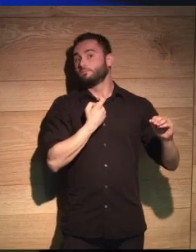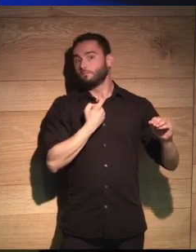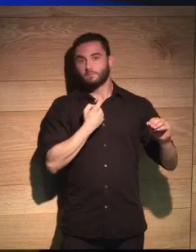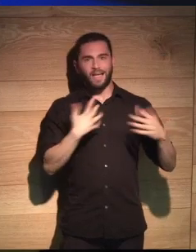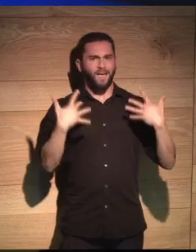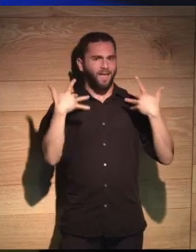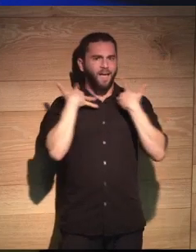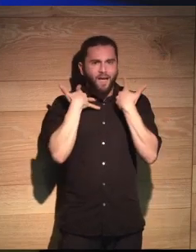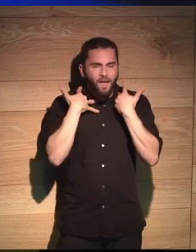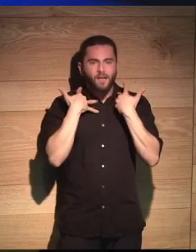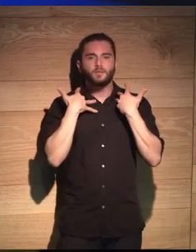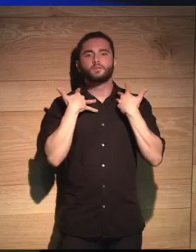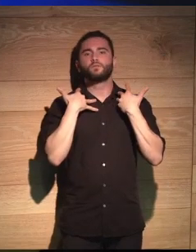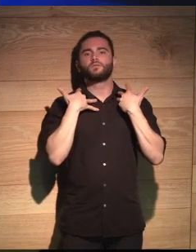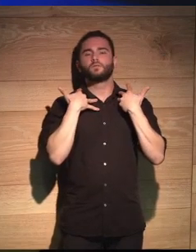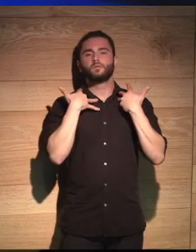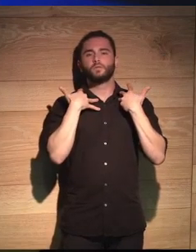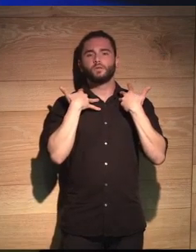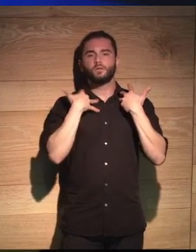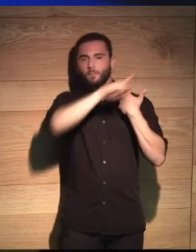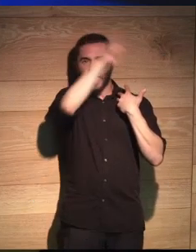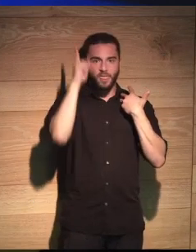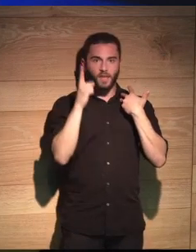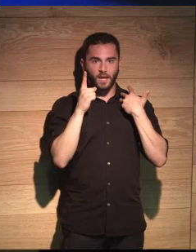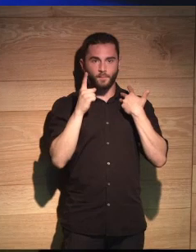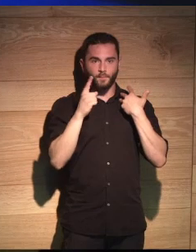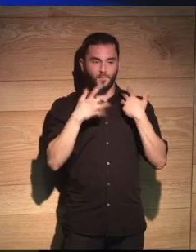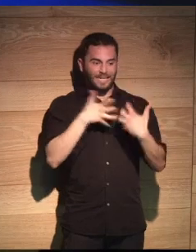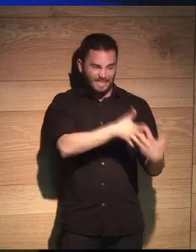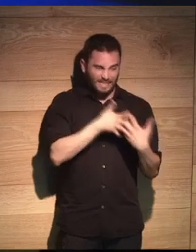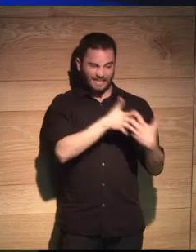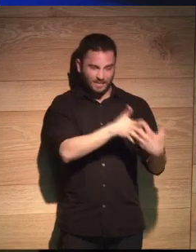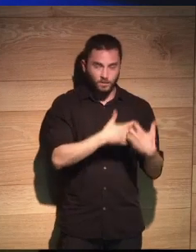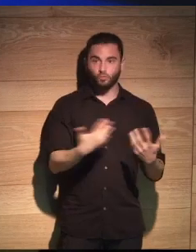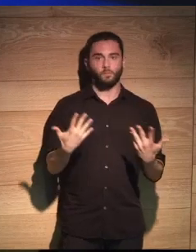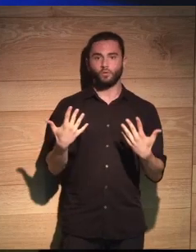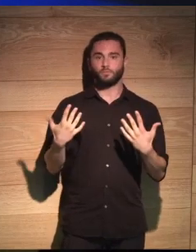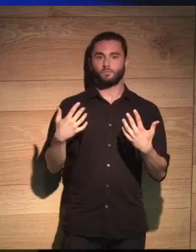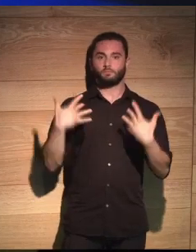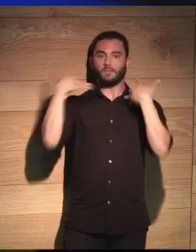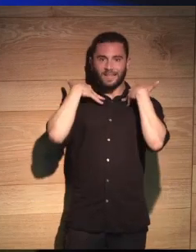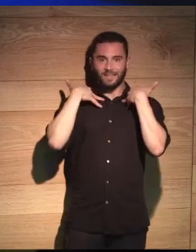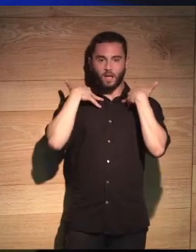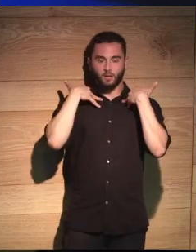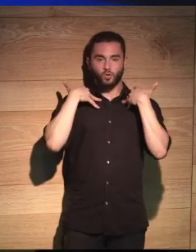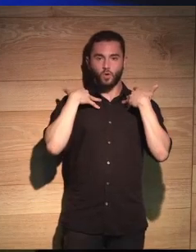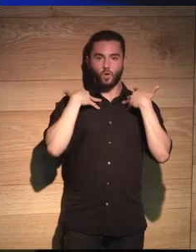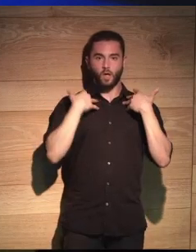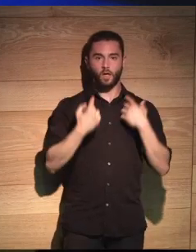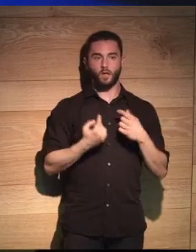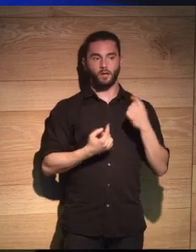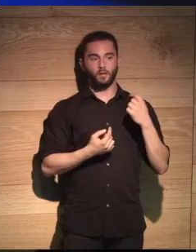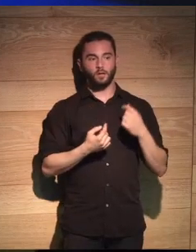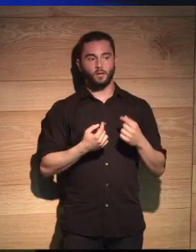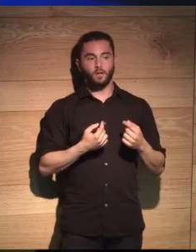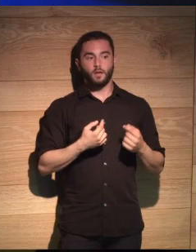el asco que siente por los que están atacando a Madrid, a veces el estupor que siente